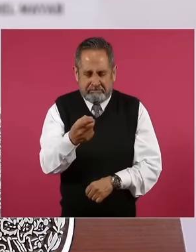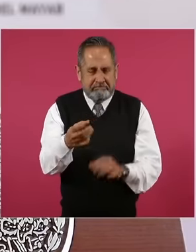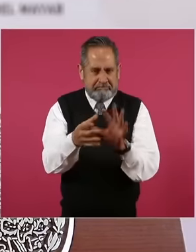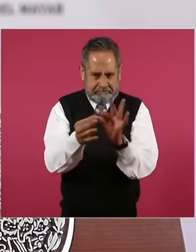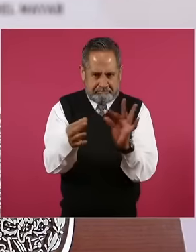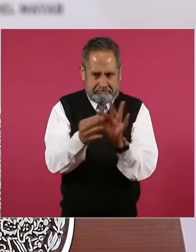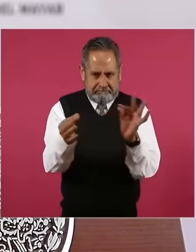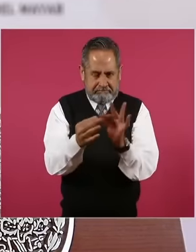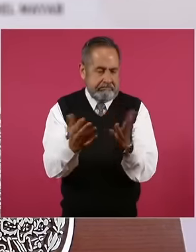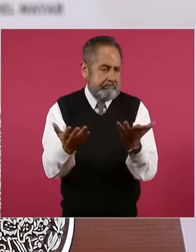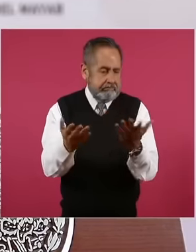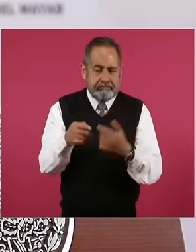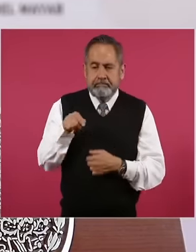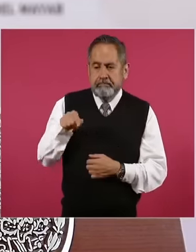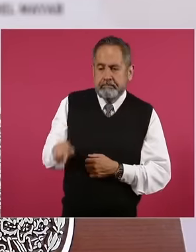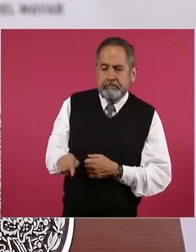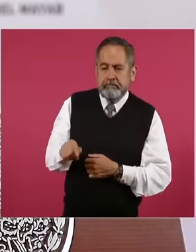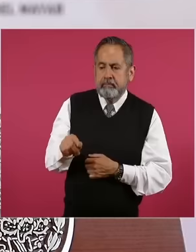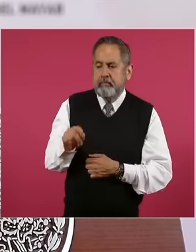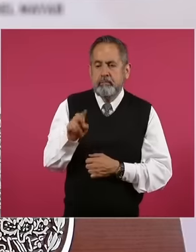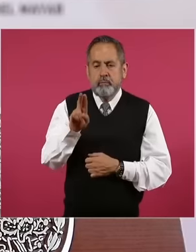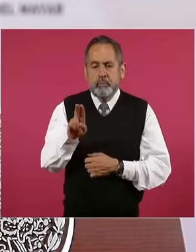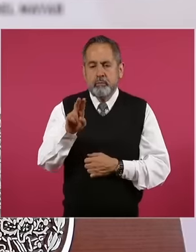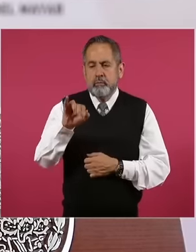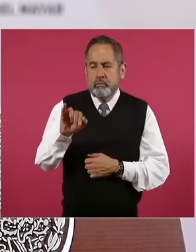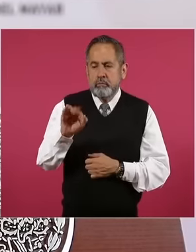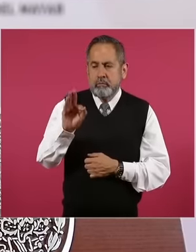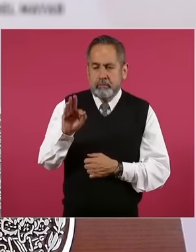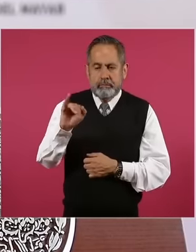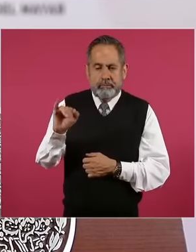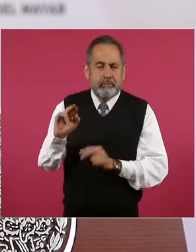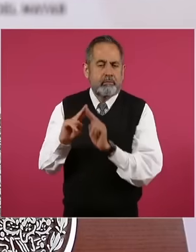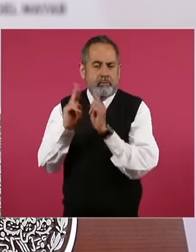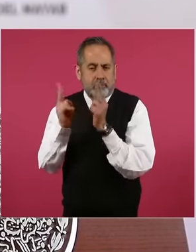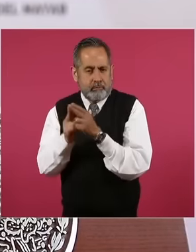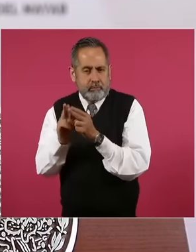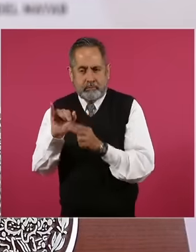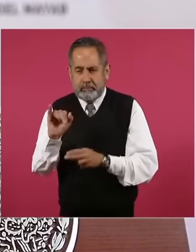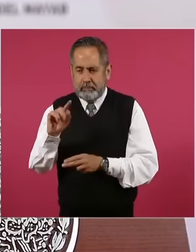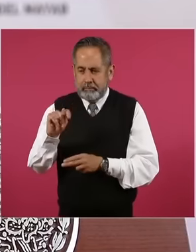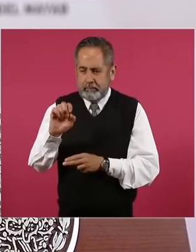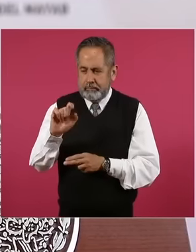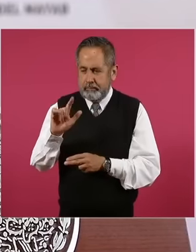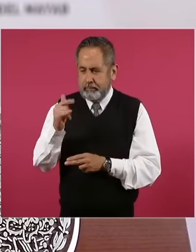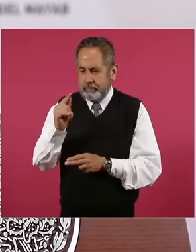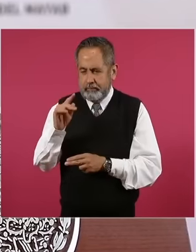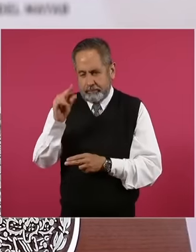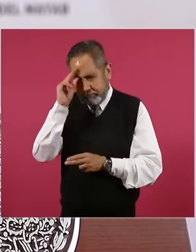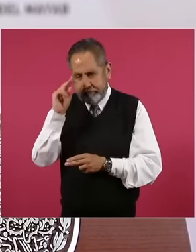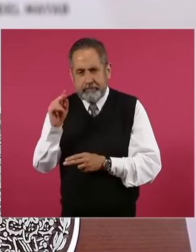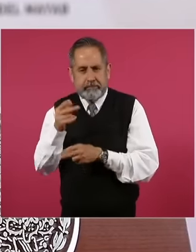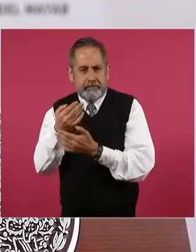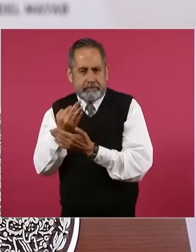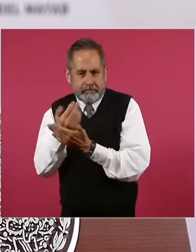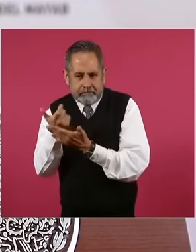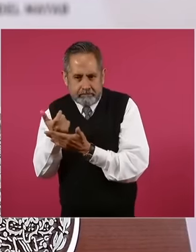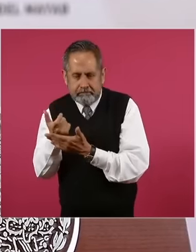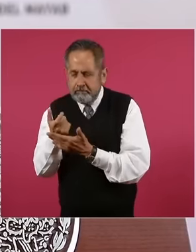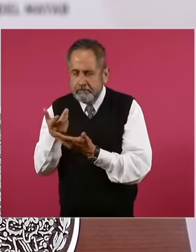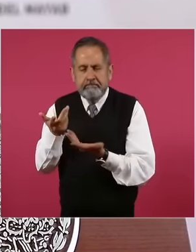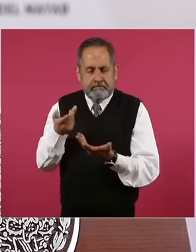La Unidad de Inteligencia Financiera ha preparado un reporte a la opinión